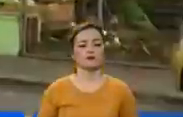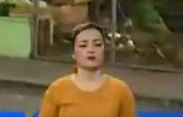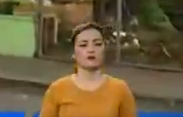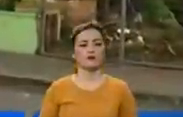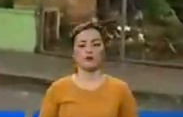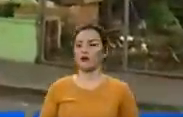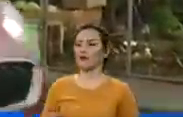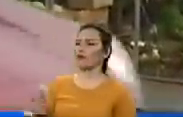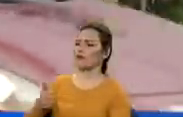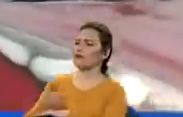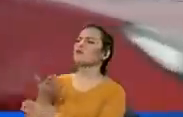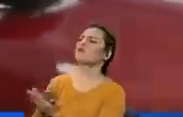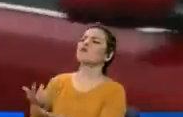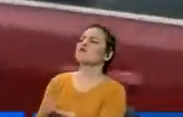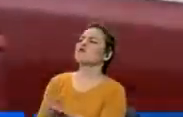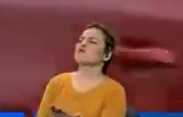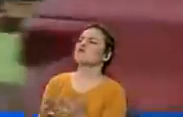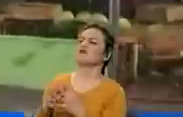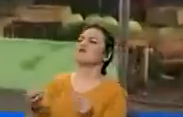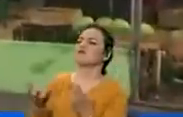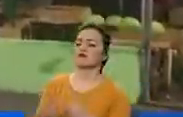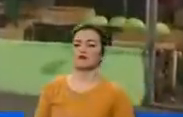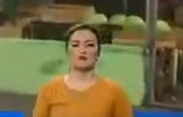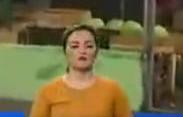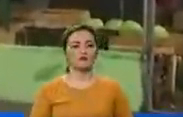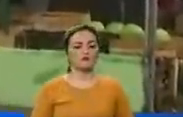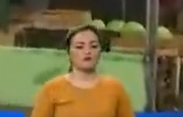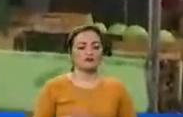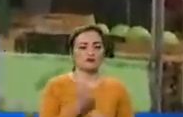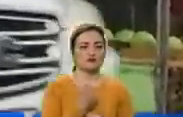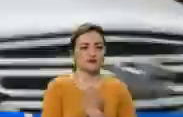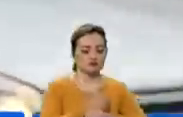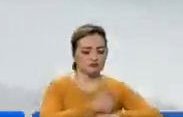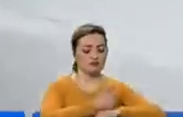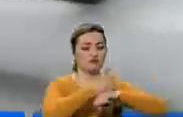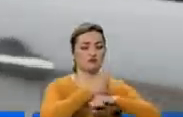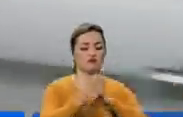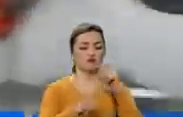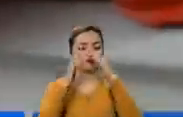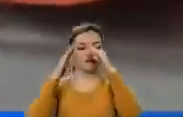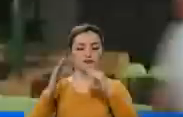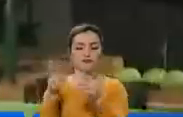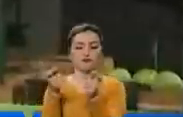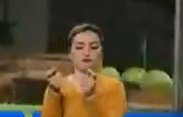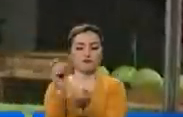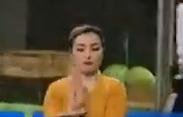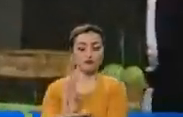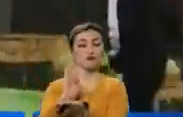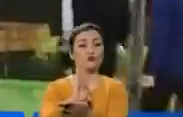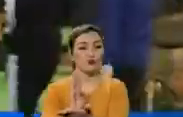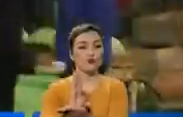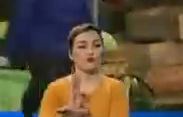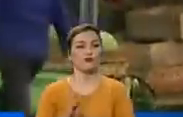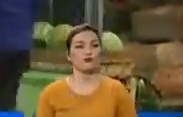proponen a las autoridades? Proponemos trabajar en trilogía, lo que es autoridades, moradores y dirigentes barriales, con el fin